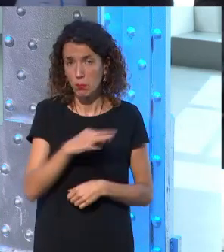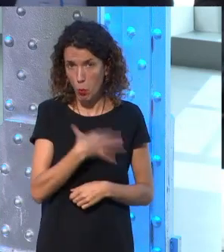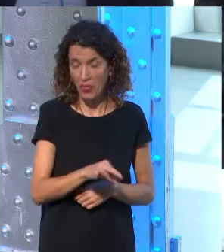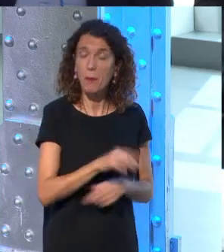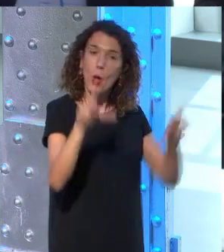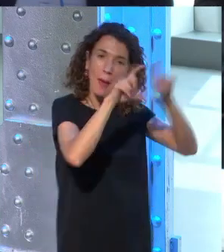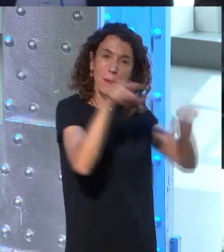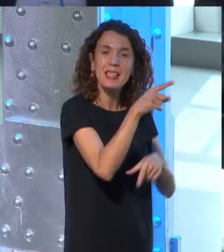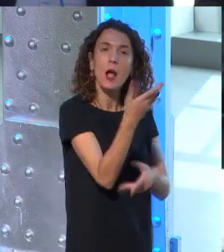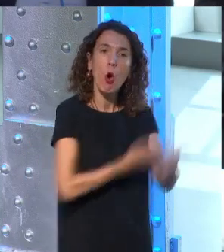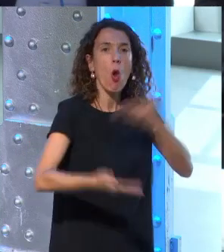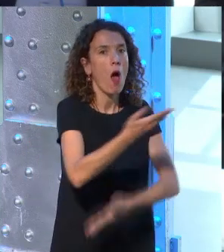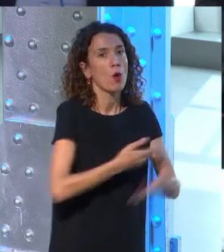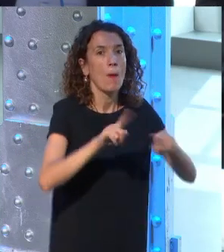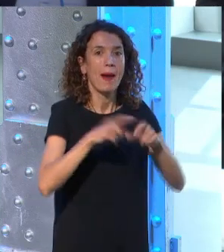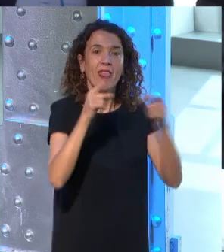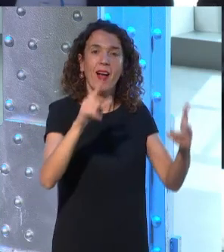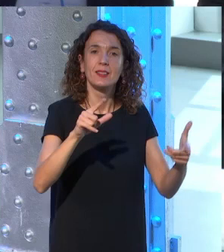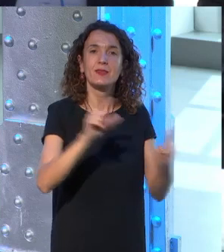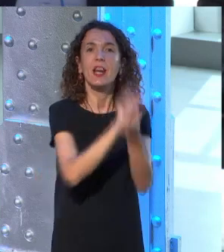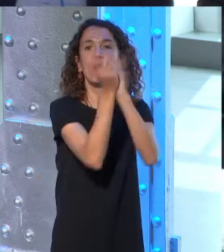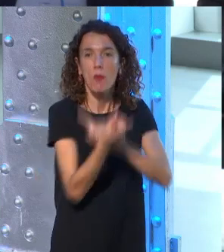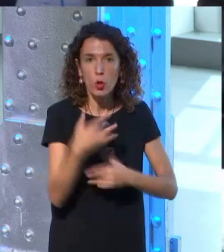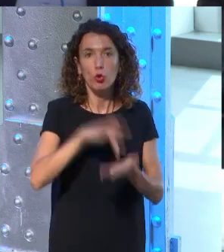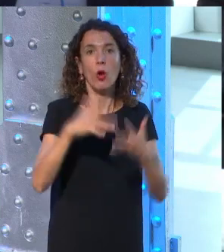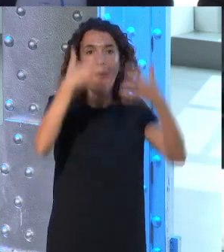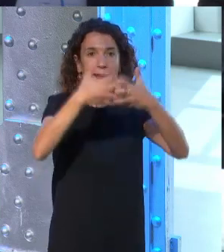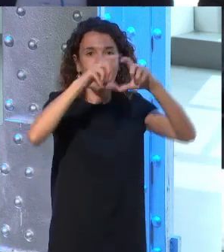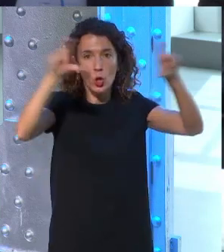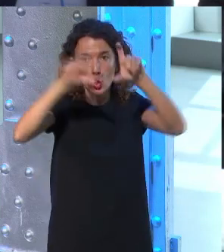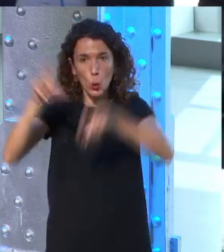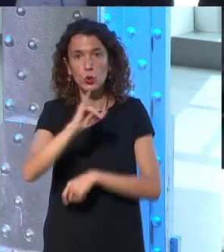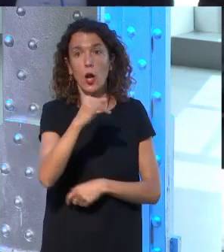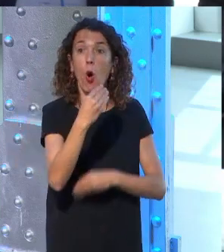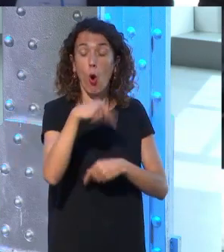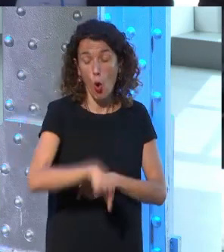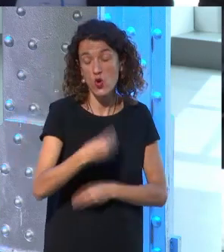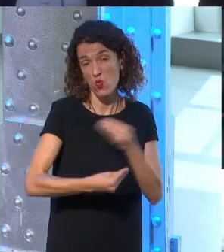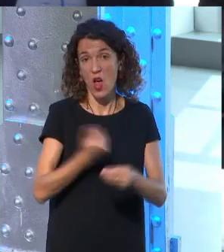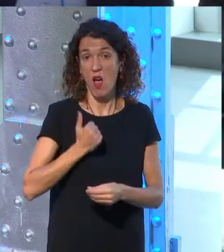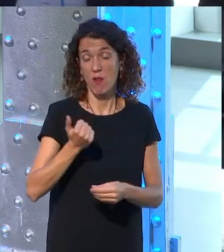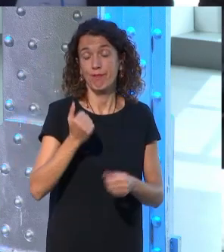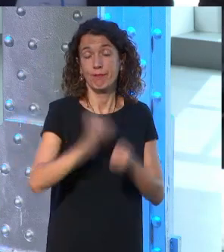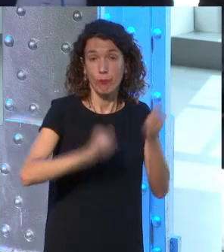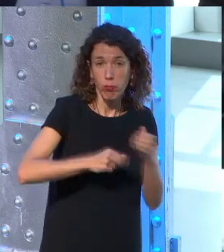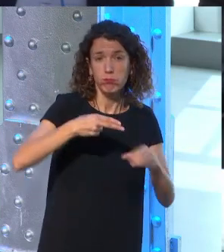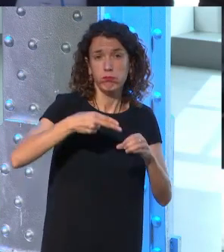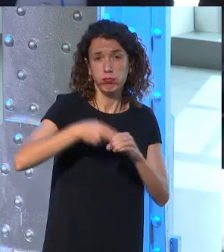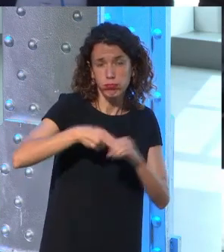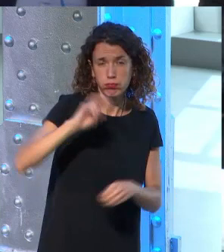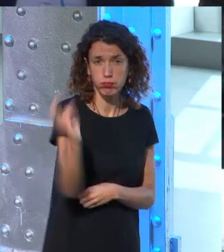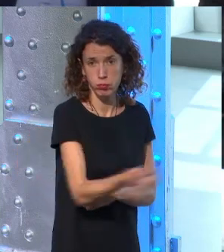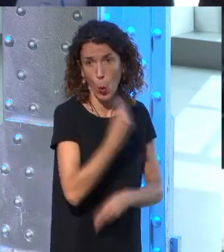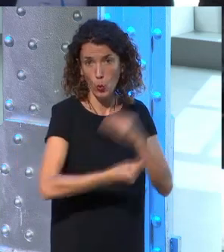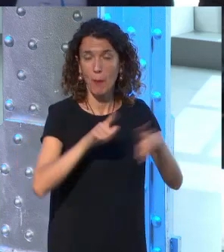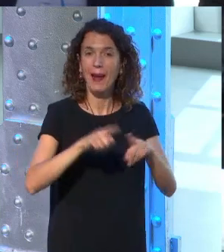empresas tienen que colaborar en la transformación de las industrias que hoy utilizan combustibles fósiles, ¿no?, para